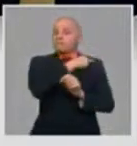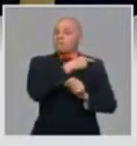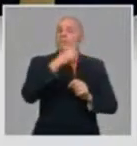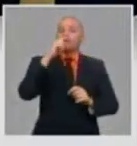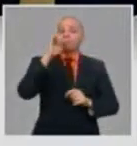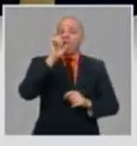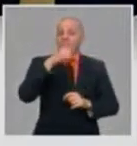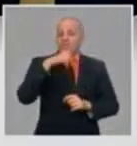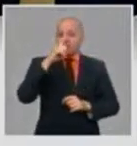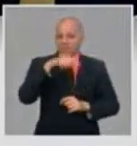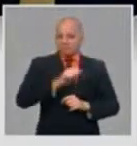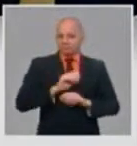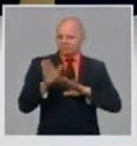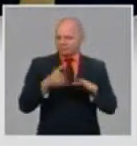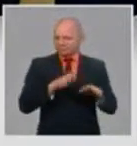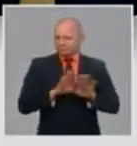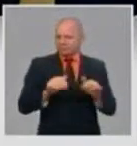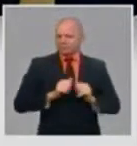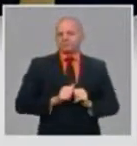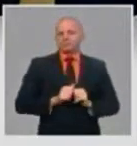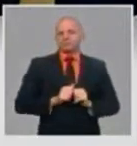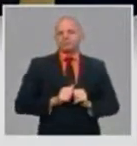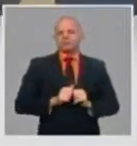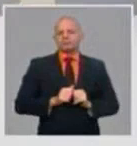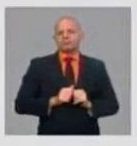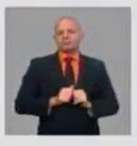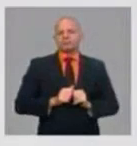idea. Continuamos. Vamos a continuar.